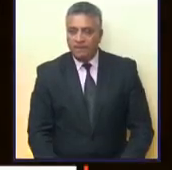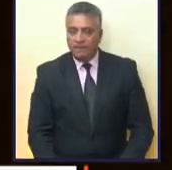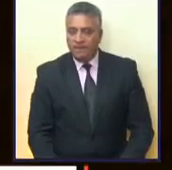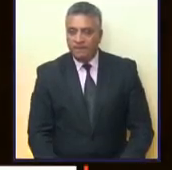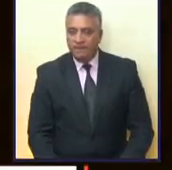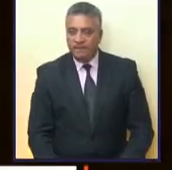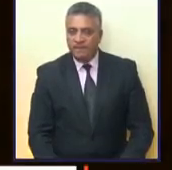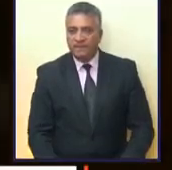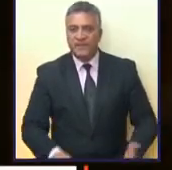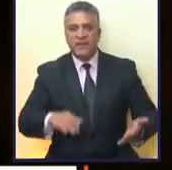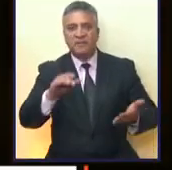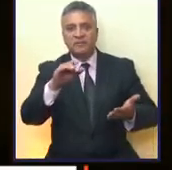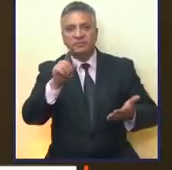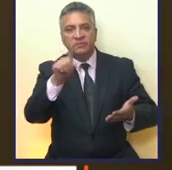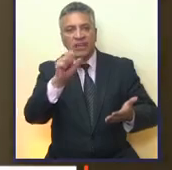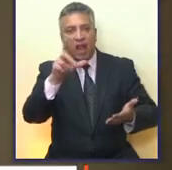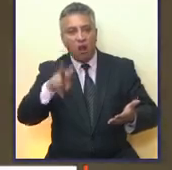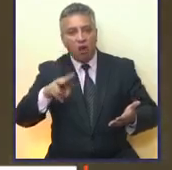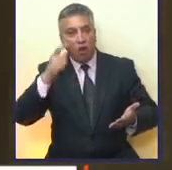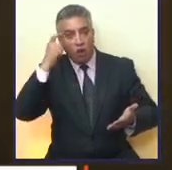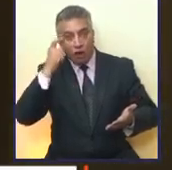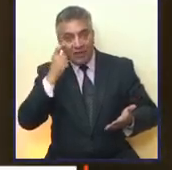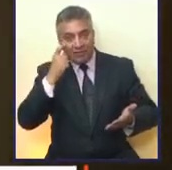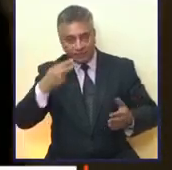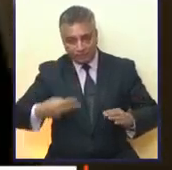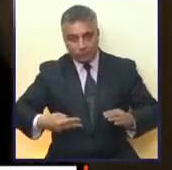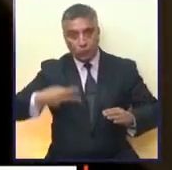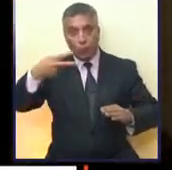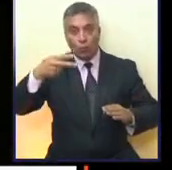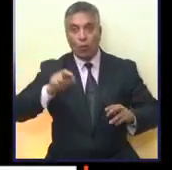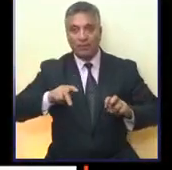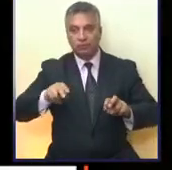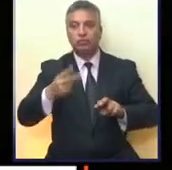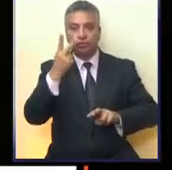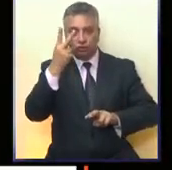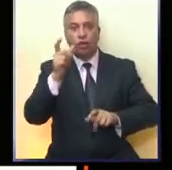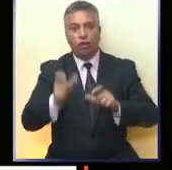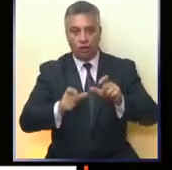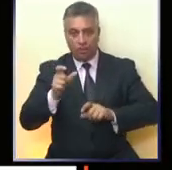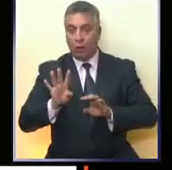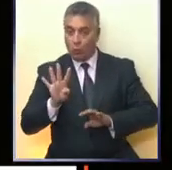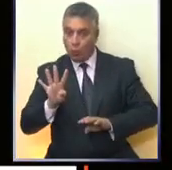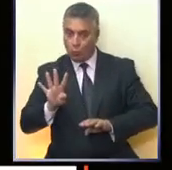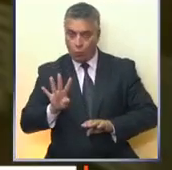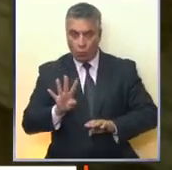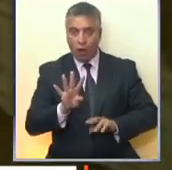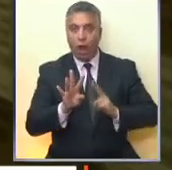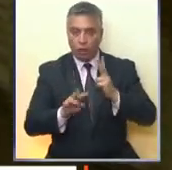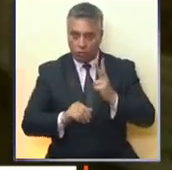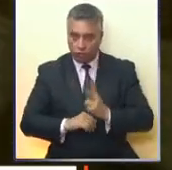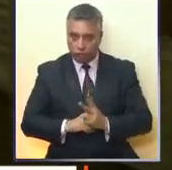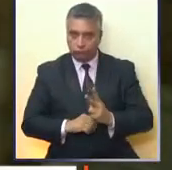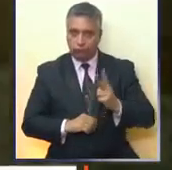Al Salón O'Higgins del museo, ubicado en el segundo piso, suben dos de los cuatro integrantes del comando.